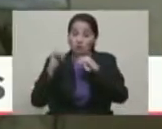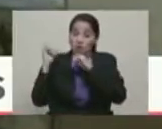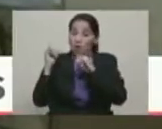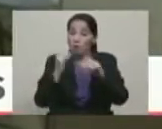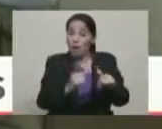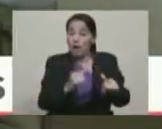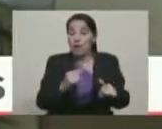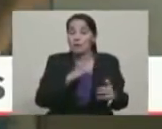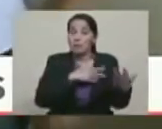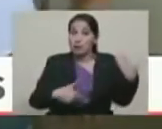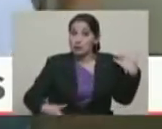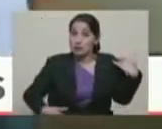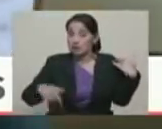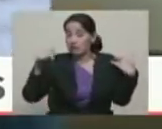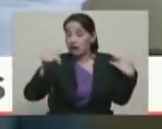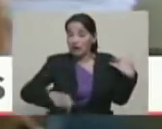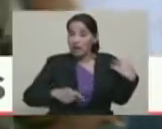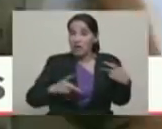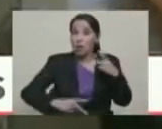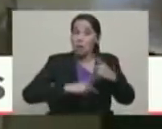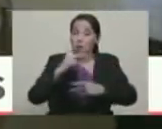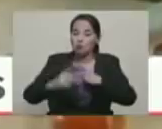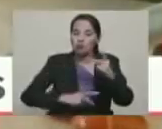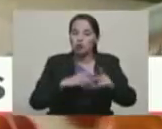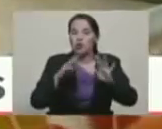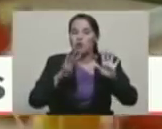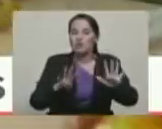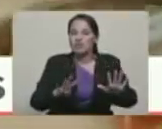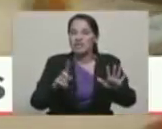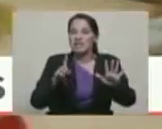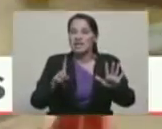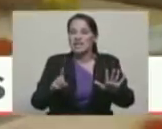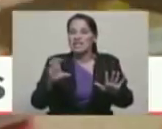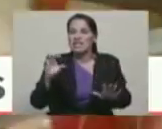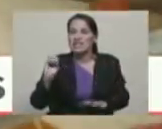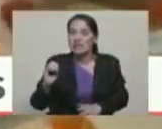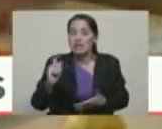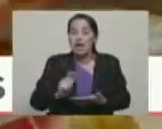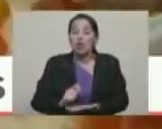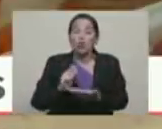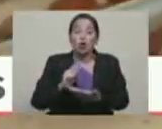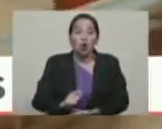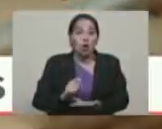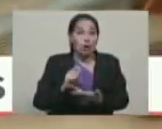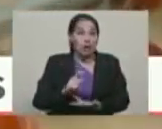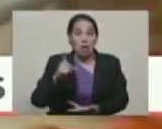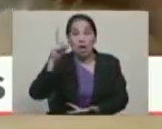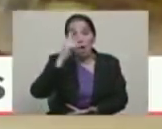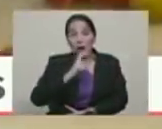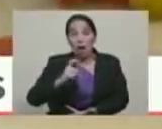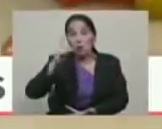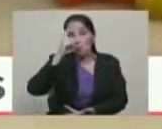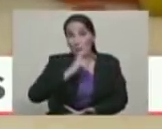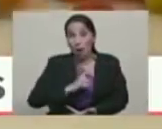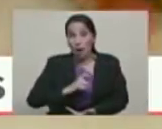que aquí hay una producción de 960 toneladas años y ya nos encontramos haciendo los